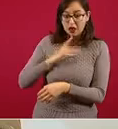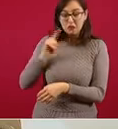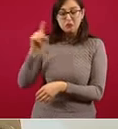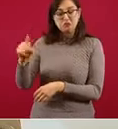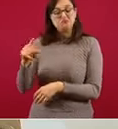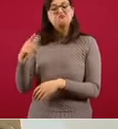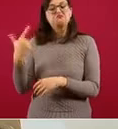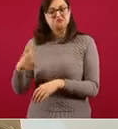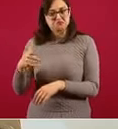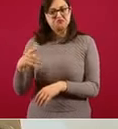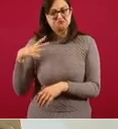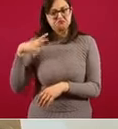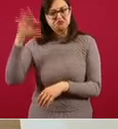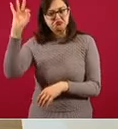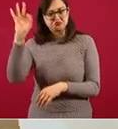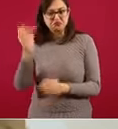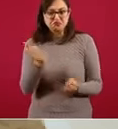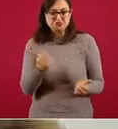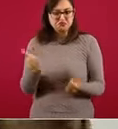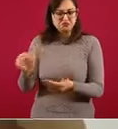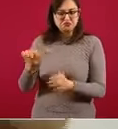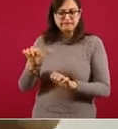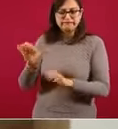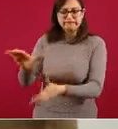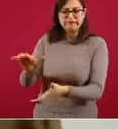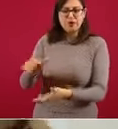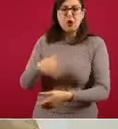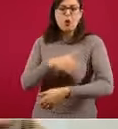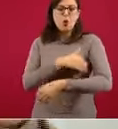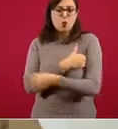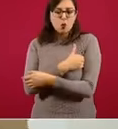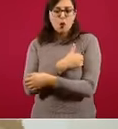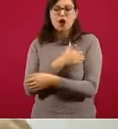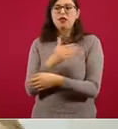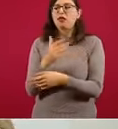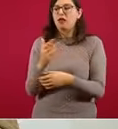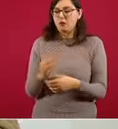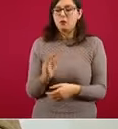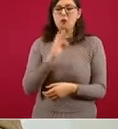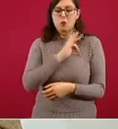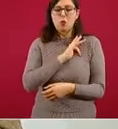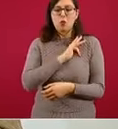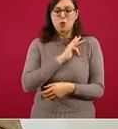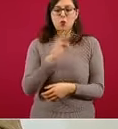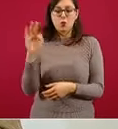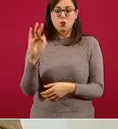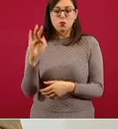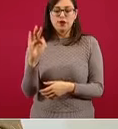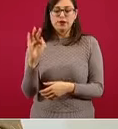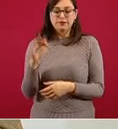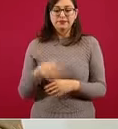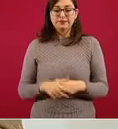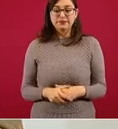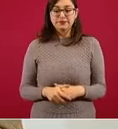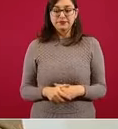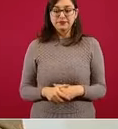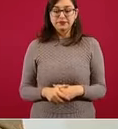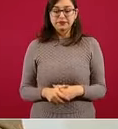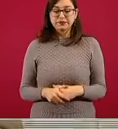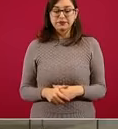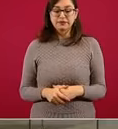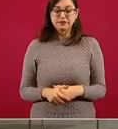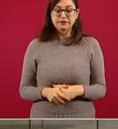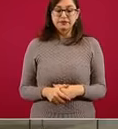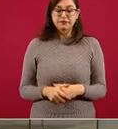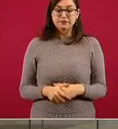han ofrecido espacio para guardar en diferentes regiones del país vacunas a menos 70. Y recuerden